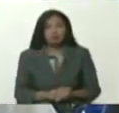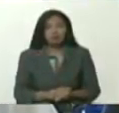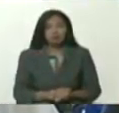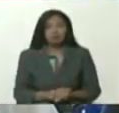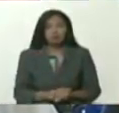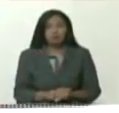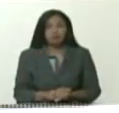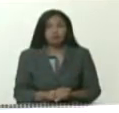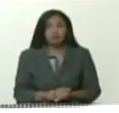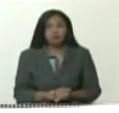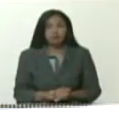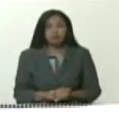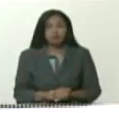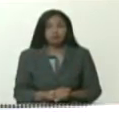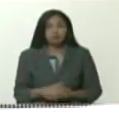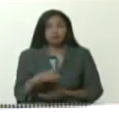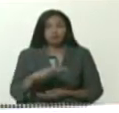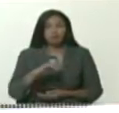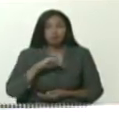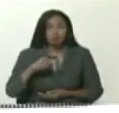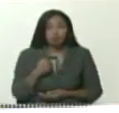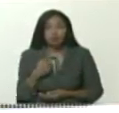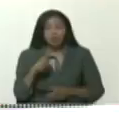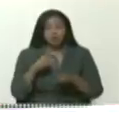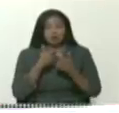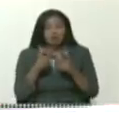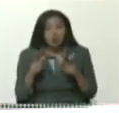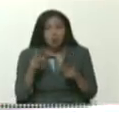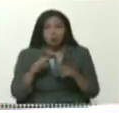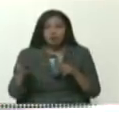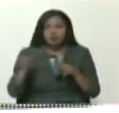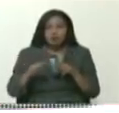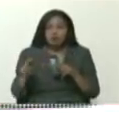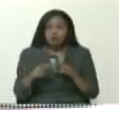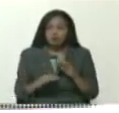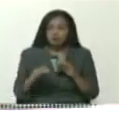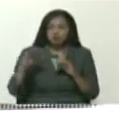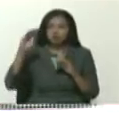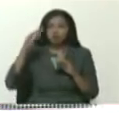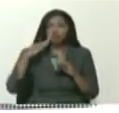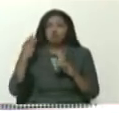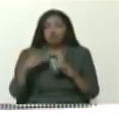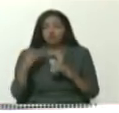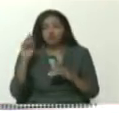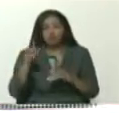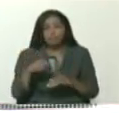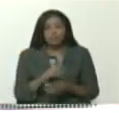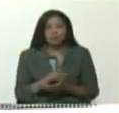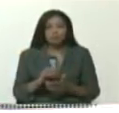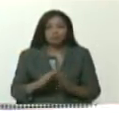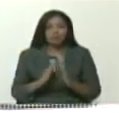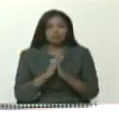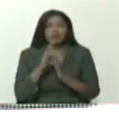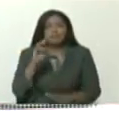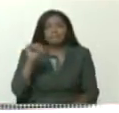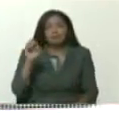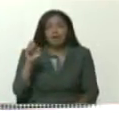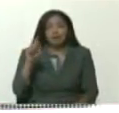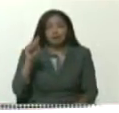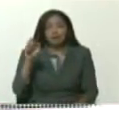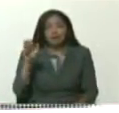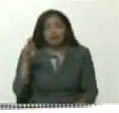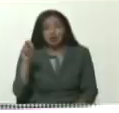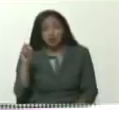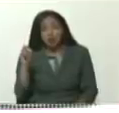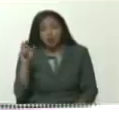Donde nuestro Libertador pasó su infancia, su juventud, en San Mateo. Son un